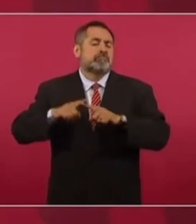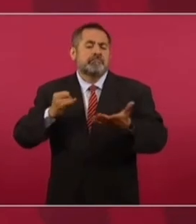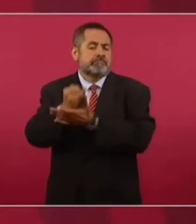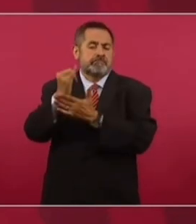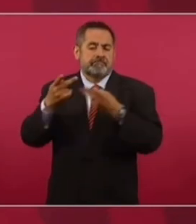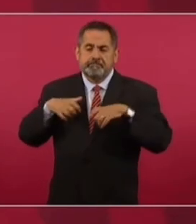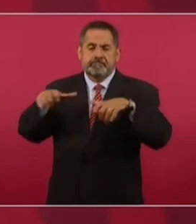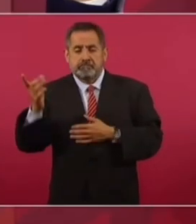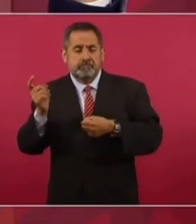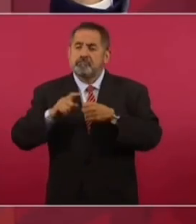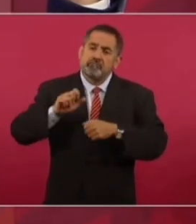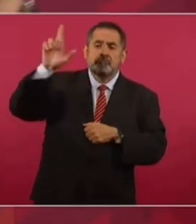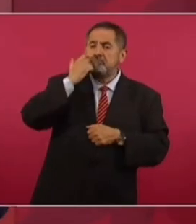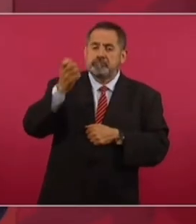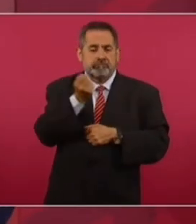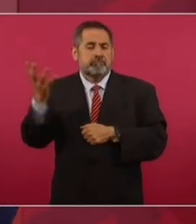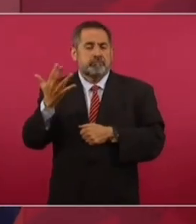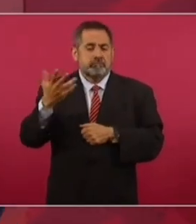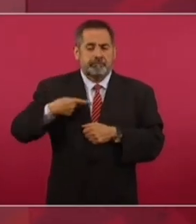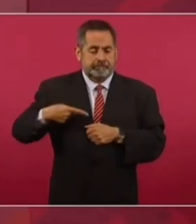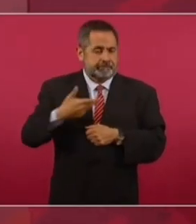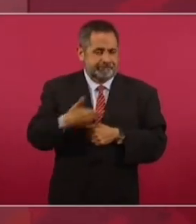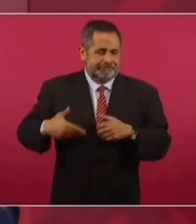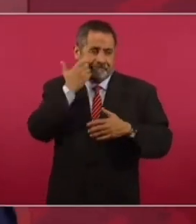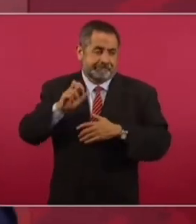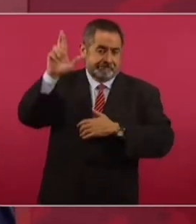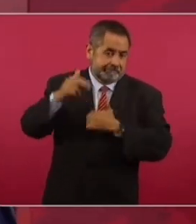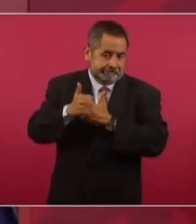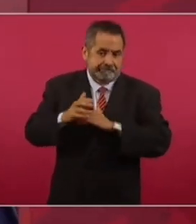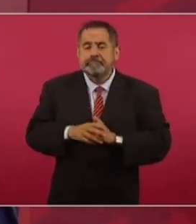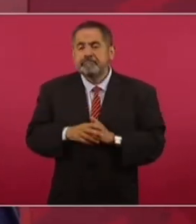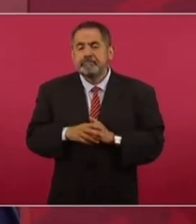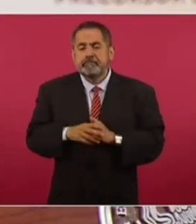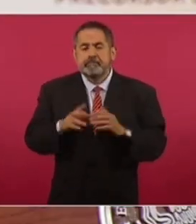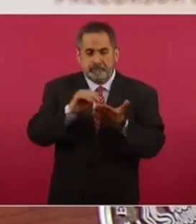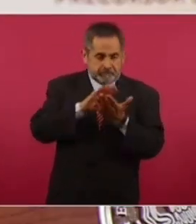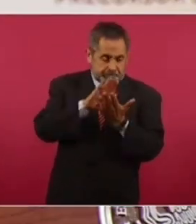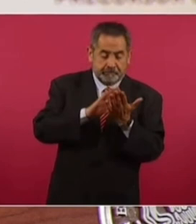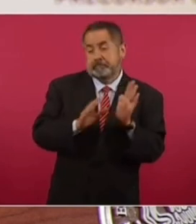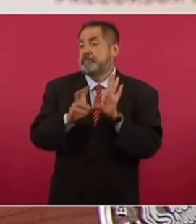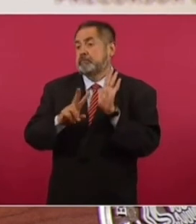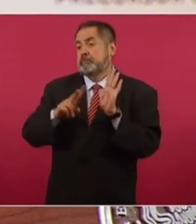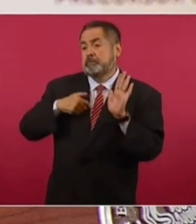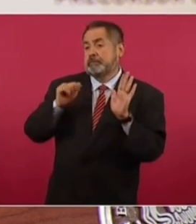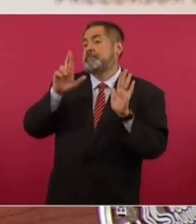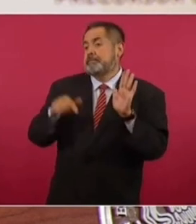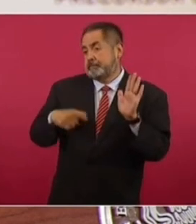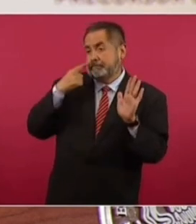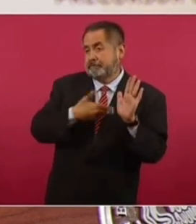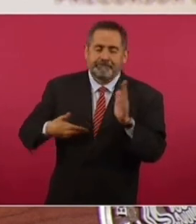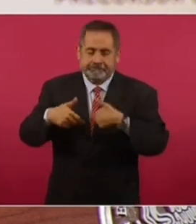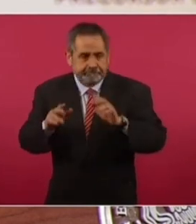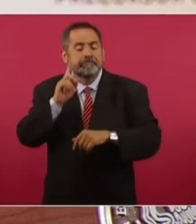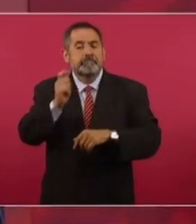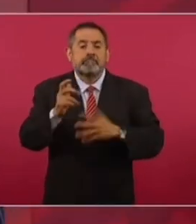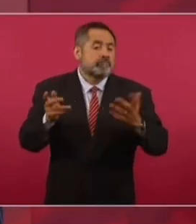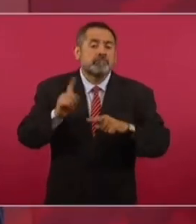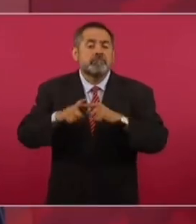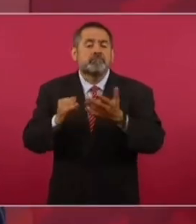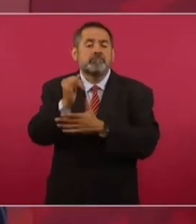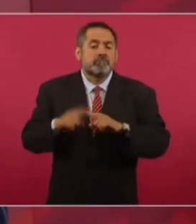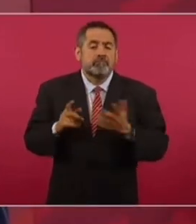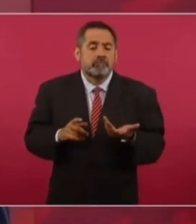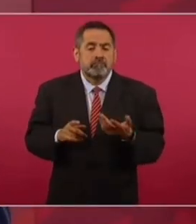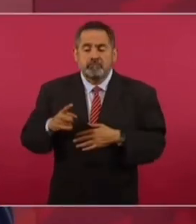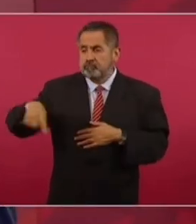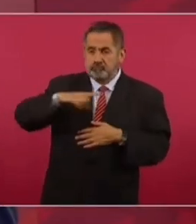Pueden inscribirse 50, ¿no?, para ir a la encuesta, algunos para que quede constancia en el currículo. Pero pues